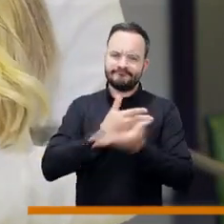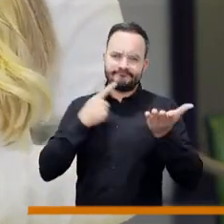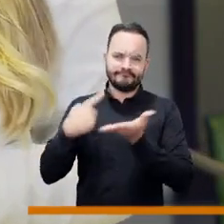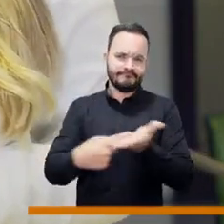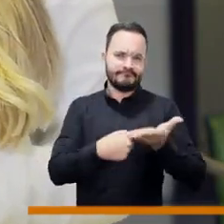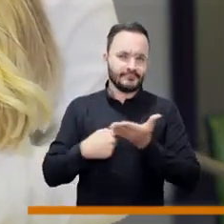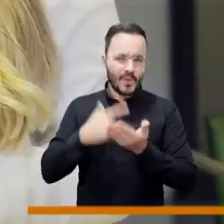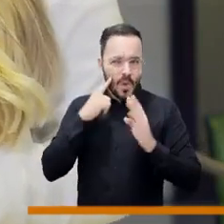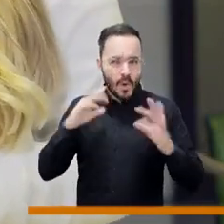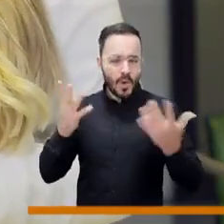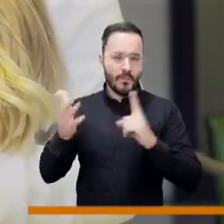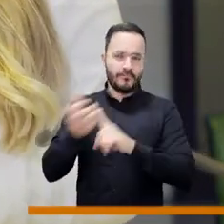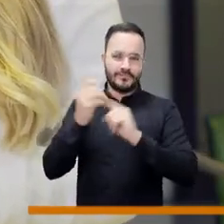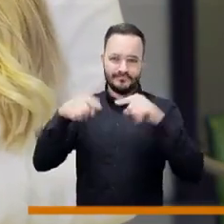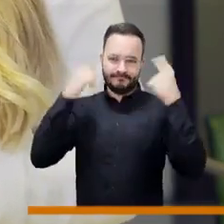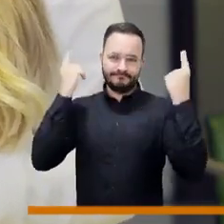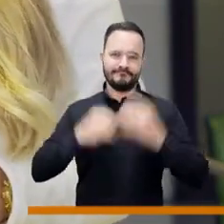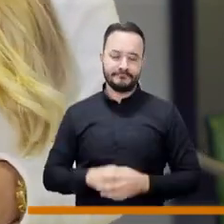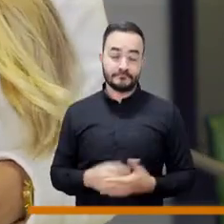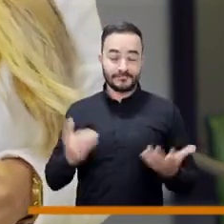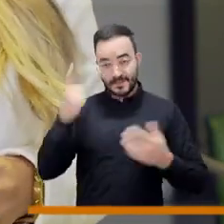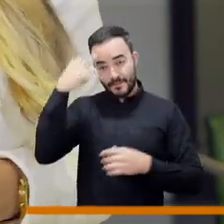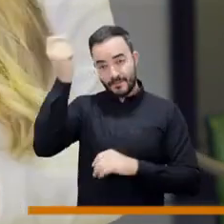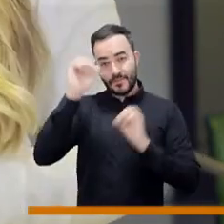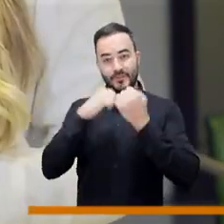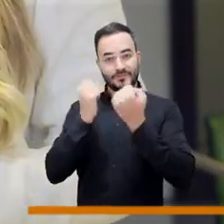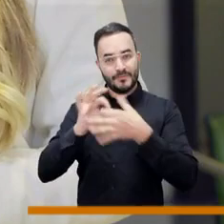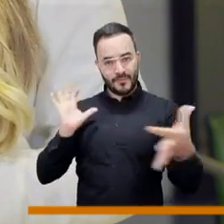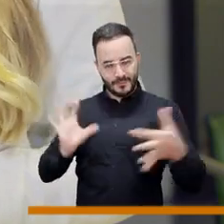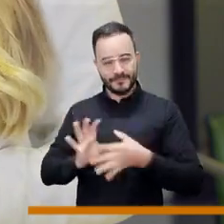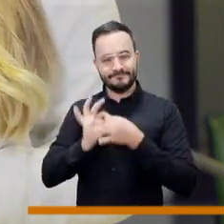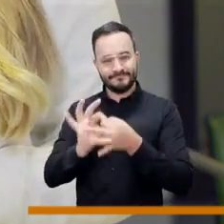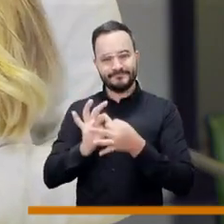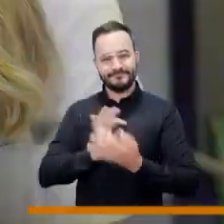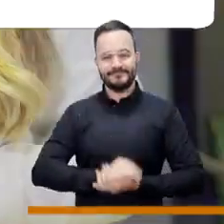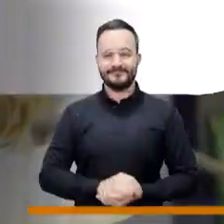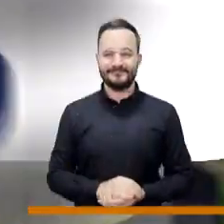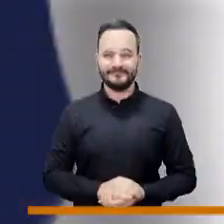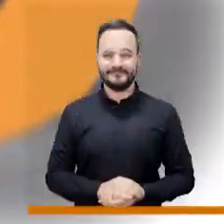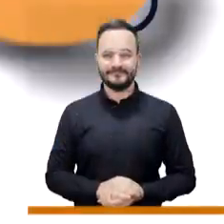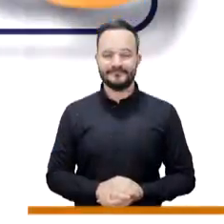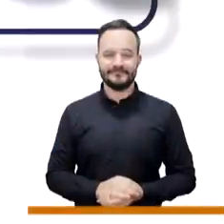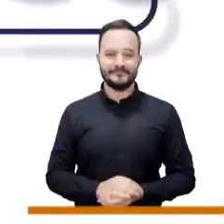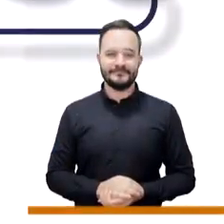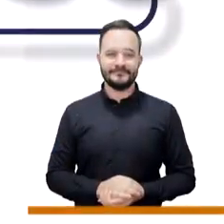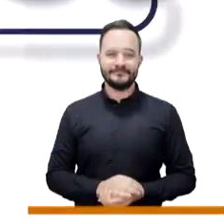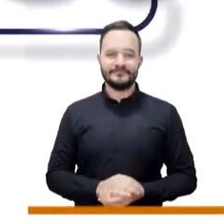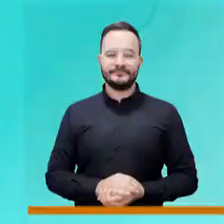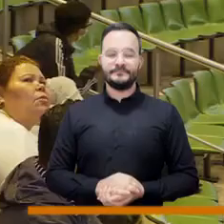concertar y hacer realidad esta iniciativa. Porque el Consejo de Medellín somos tú y yo.